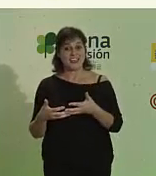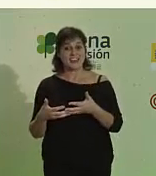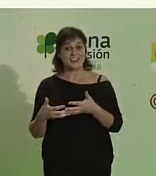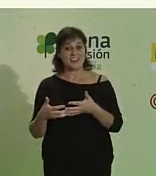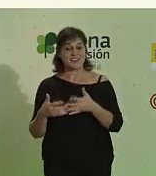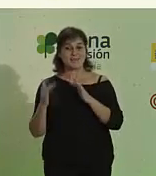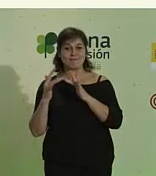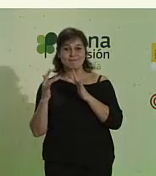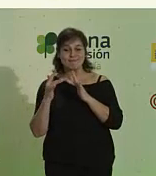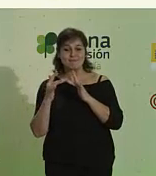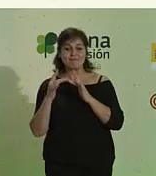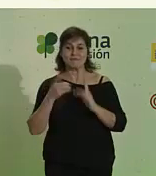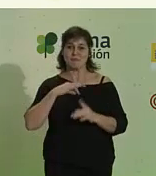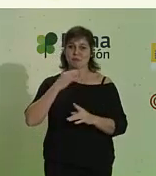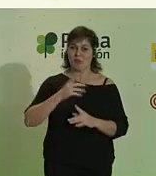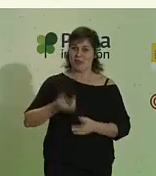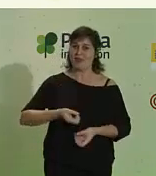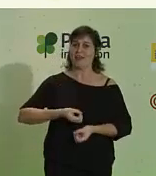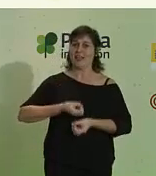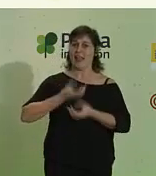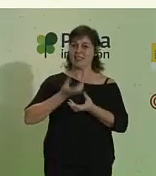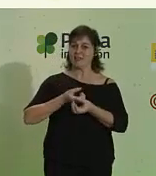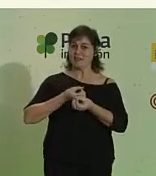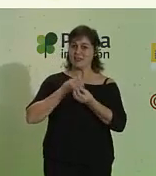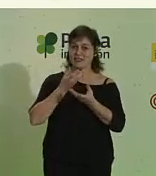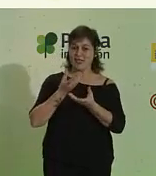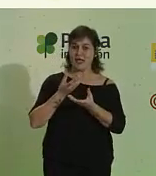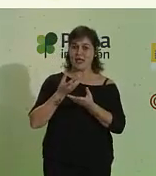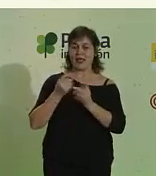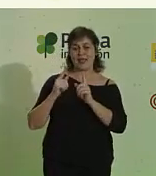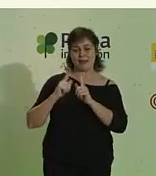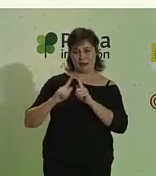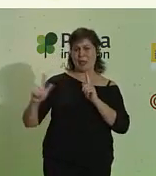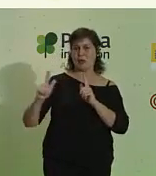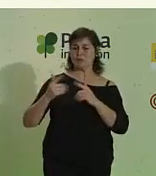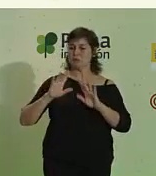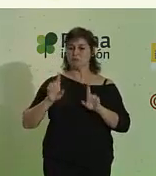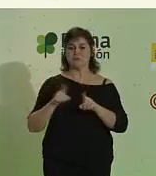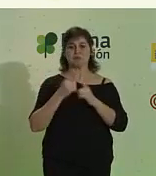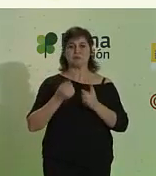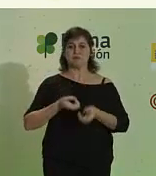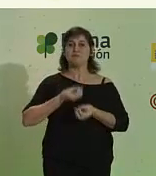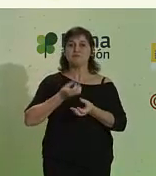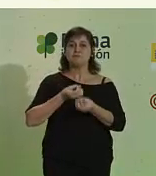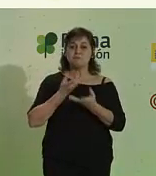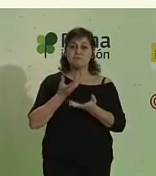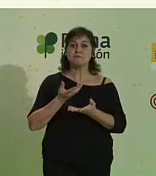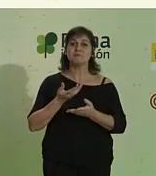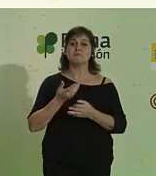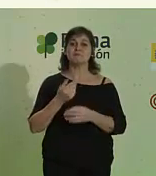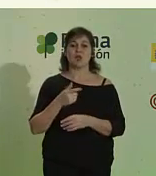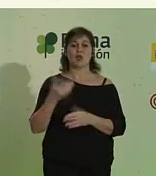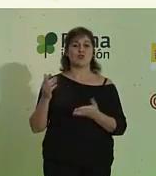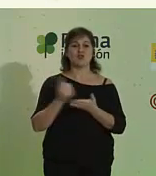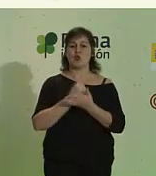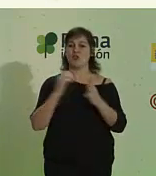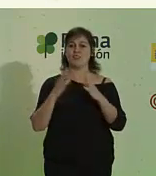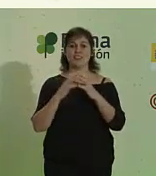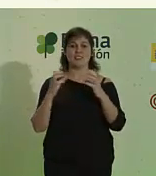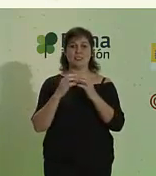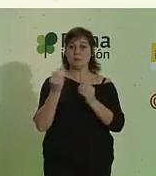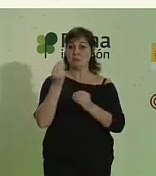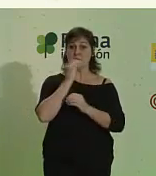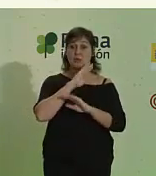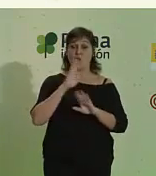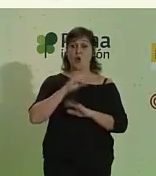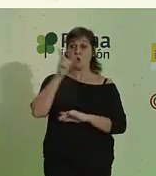Espero poder expresarme, aunque sea de forma remota, espero poder manifestarles mis mejores deseos a todas